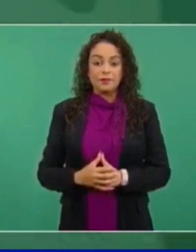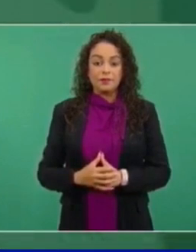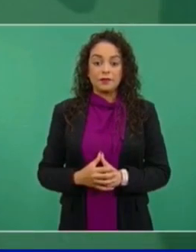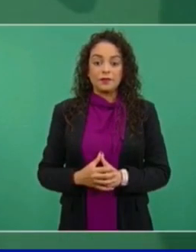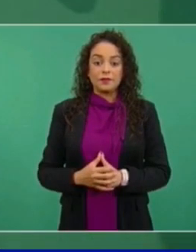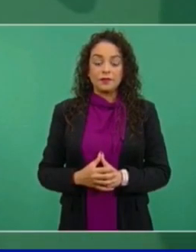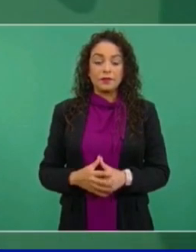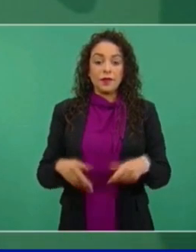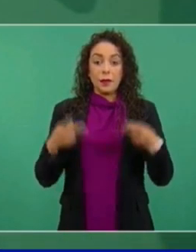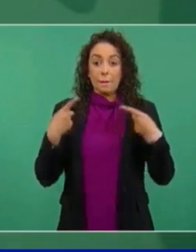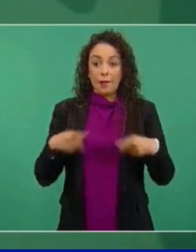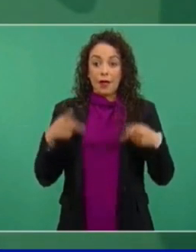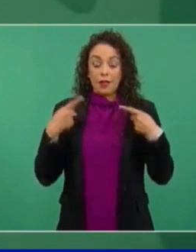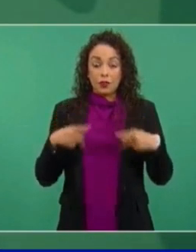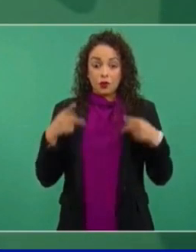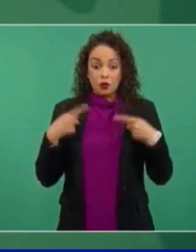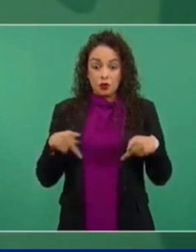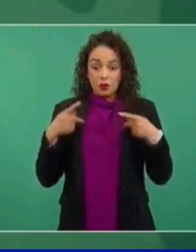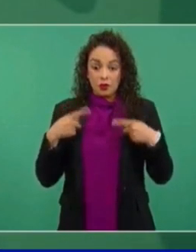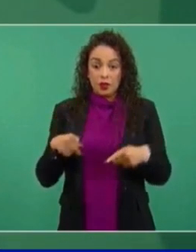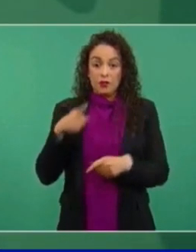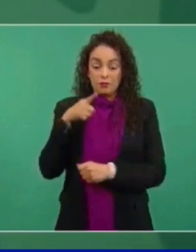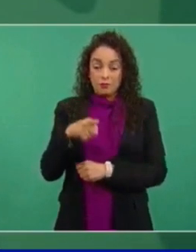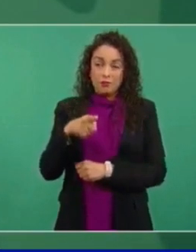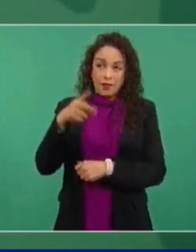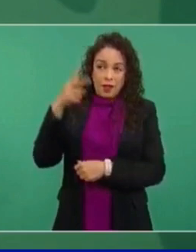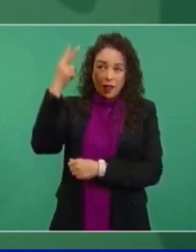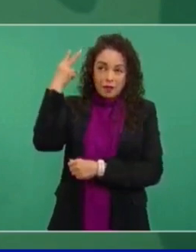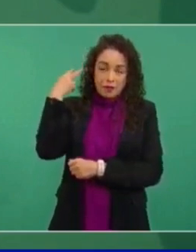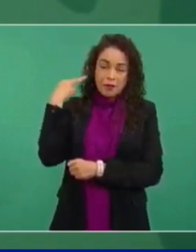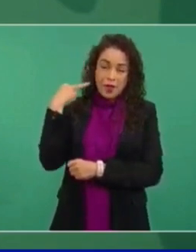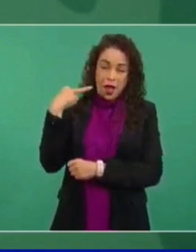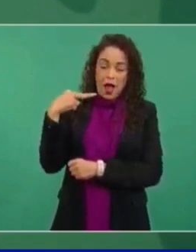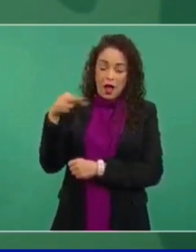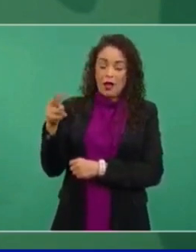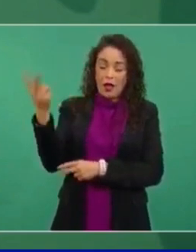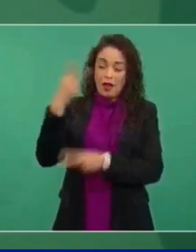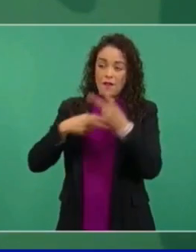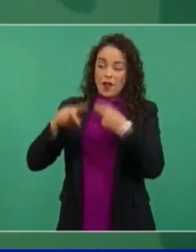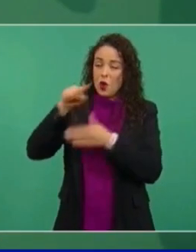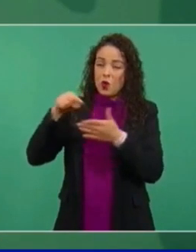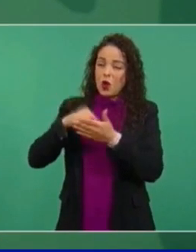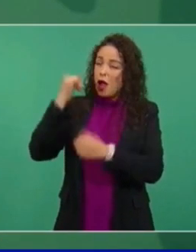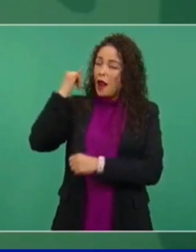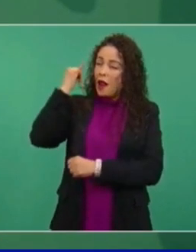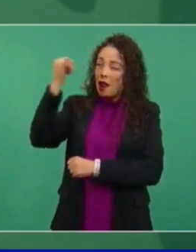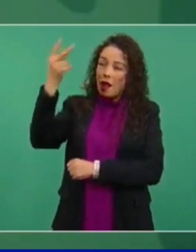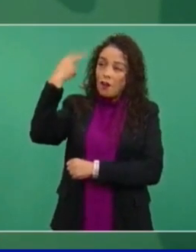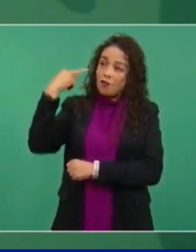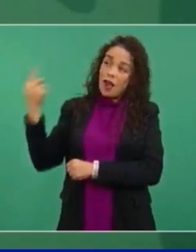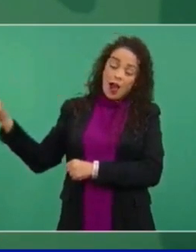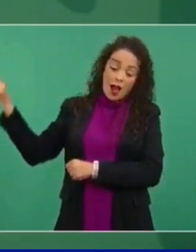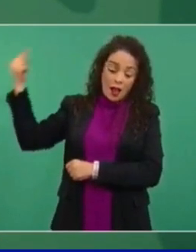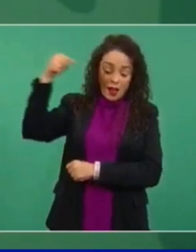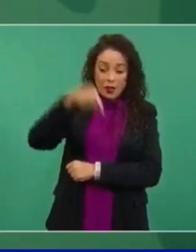toda la noche de lugares alejados, ya nada más